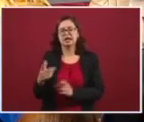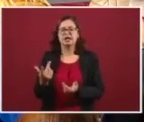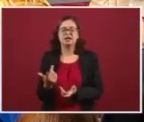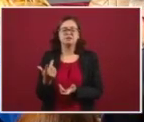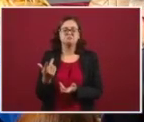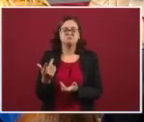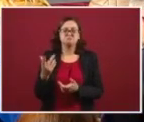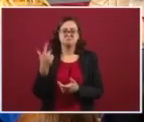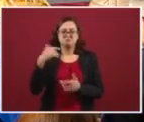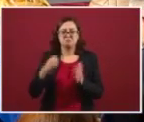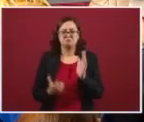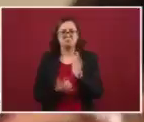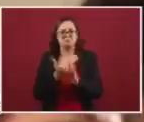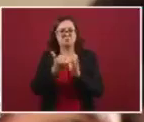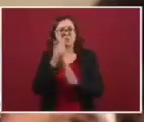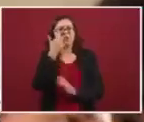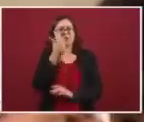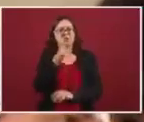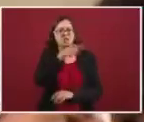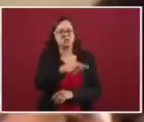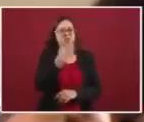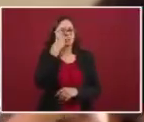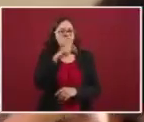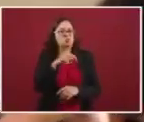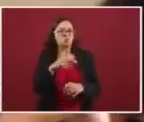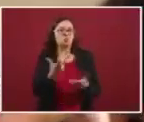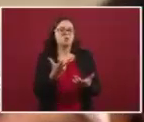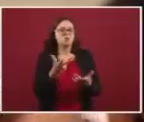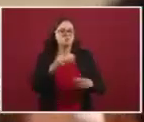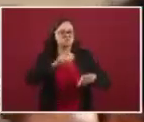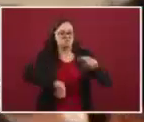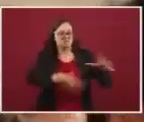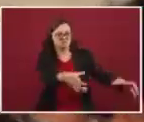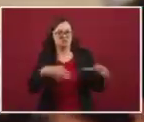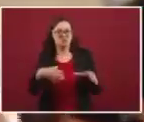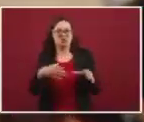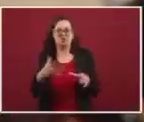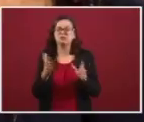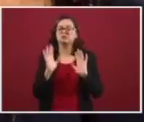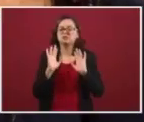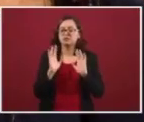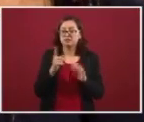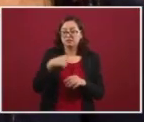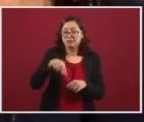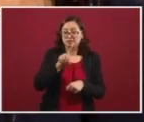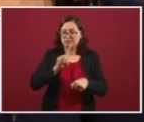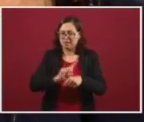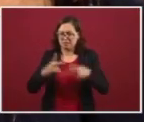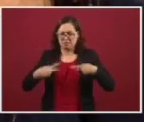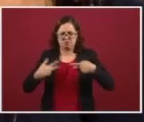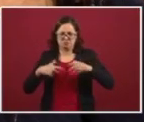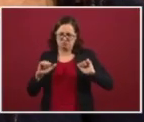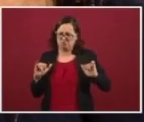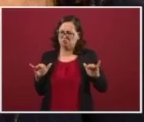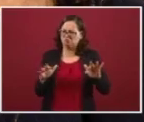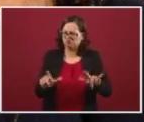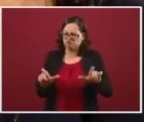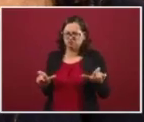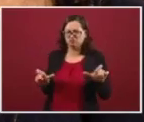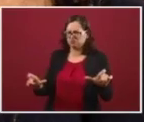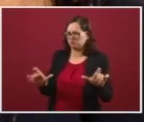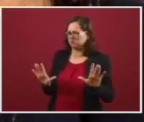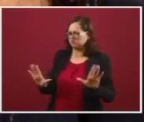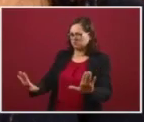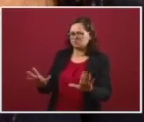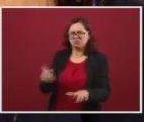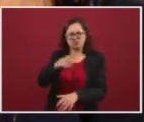SADCB quieren quedarse con el inmueble ilegalmente. Ese día se presentaron los colonos para tratar de evitarlo, puesto que no tienen un lugar